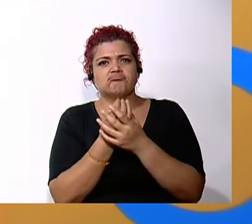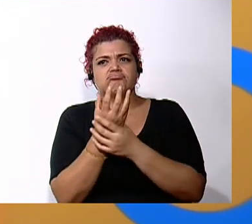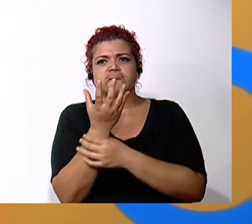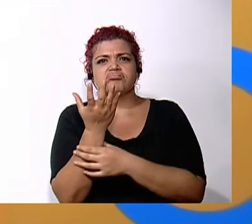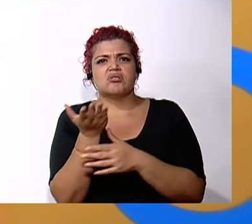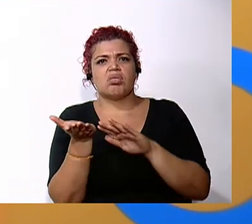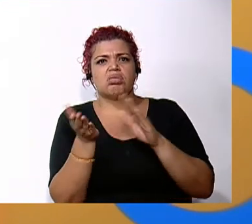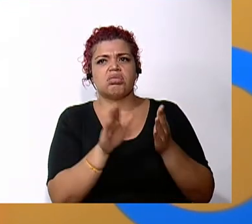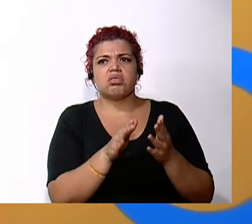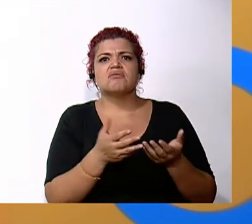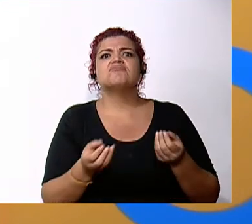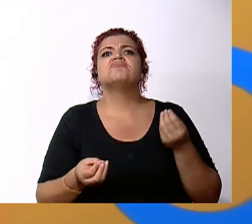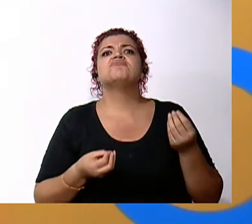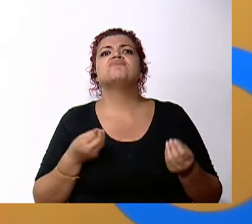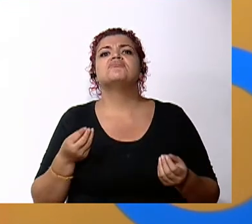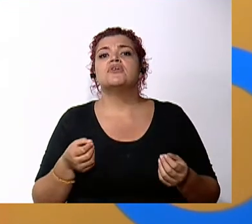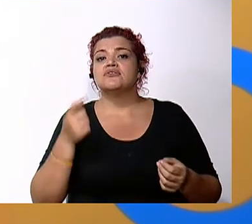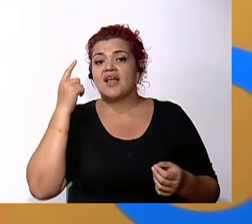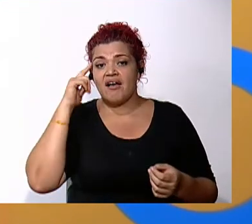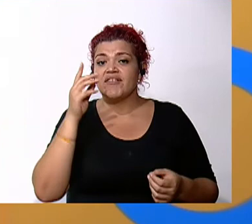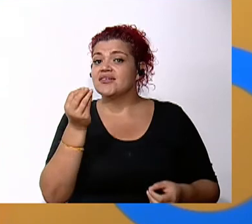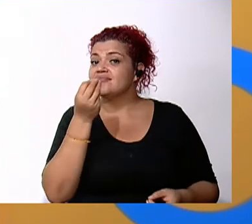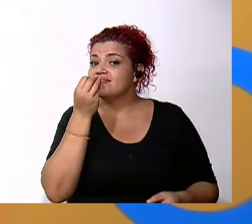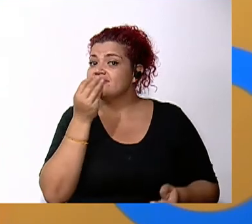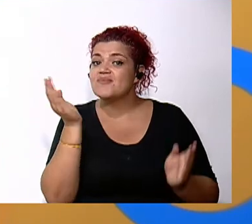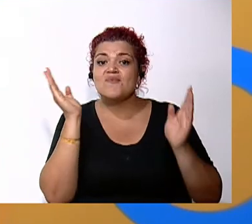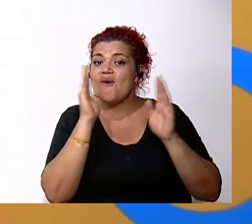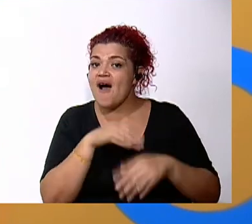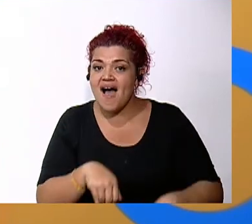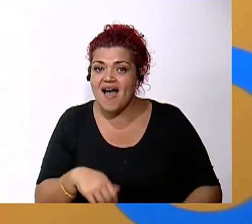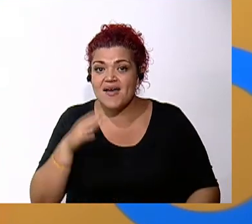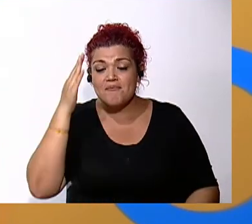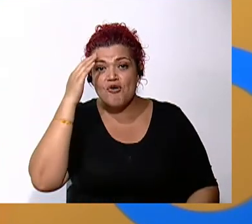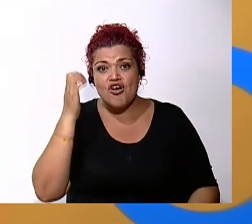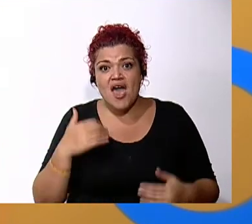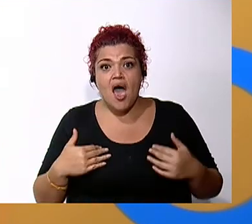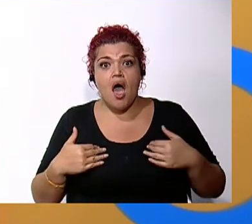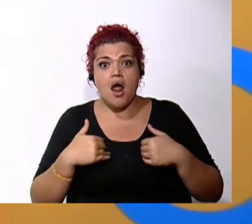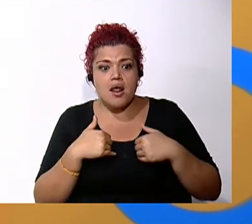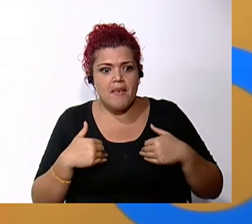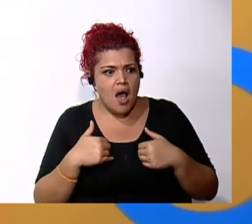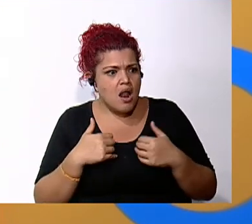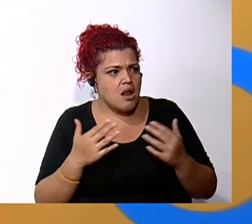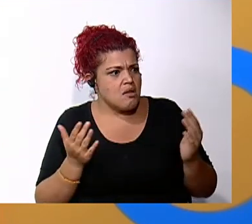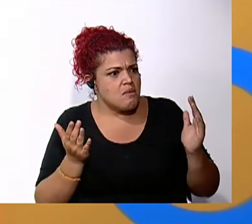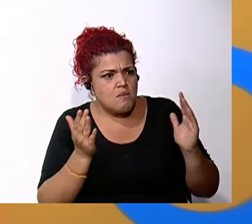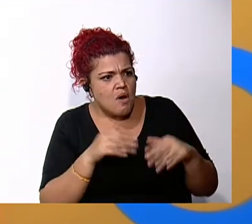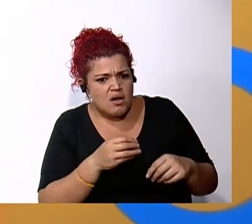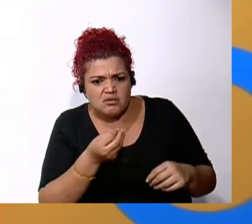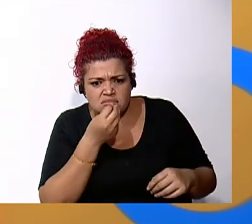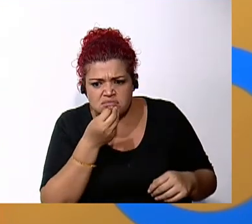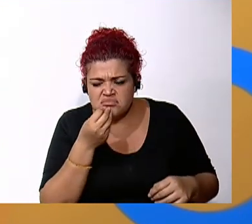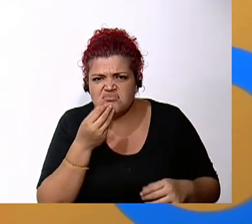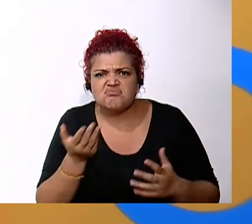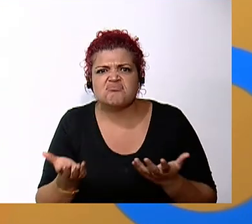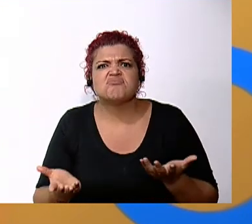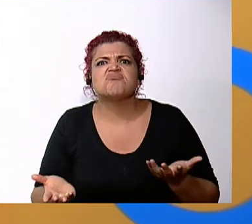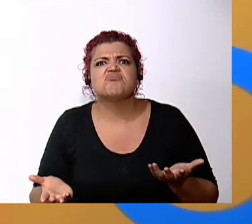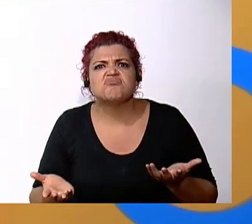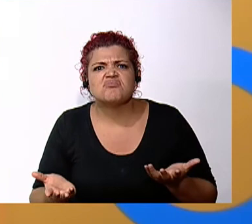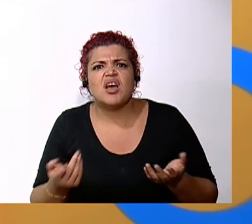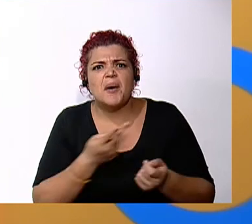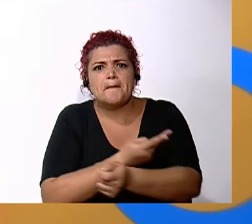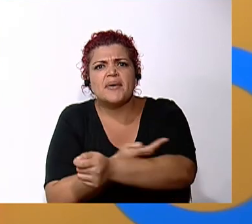Bueno, escasean los alimentos. ¿Por qué? Porque los animales y las personas ya no tendríamos que comer en cuanto